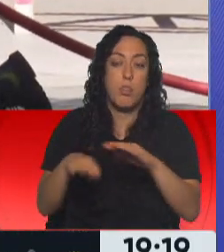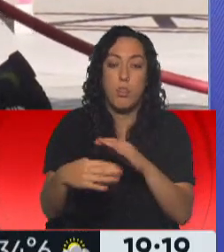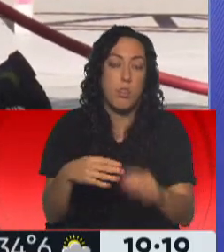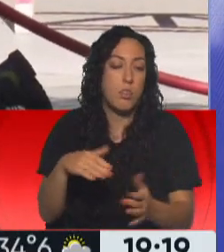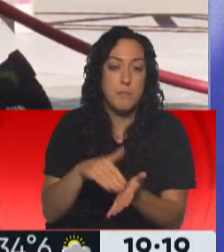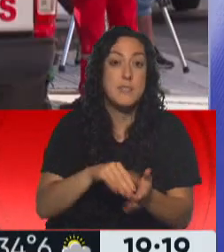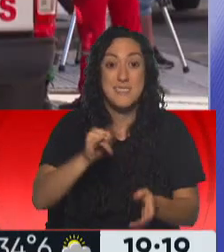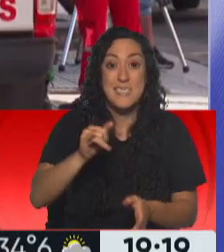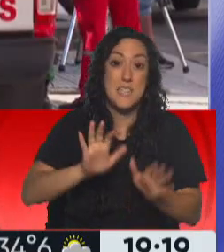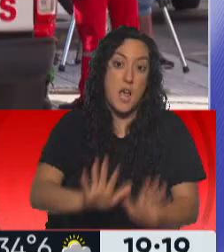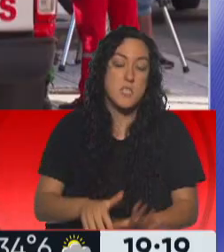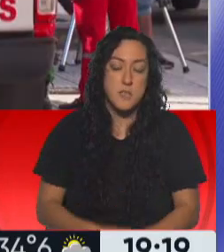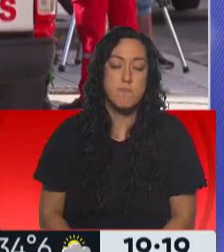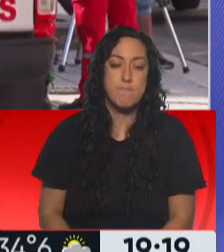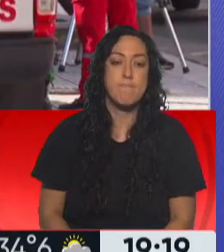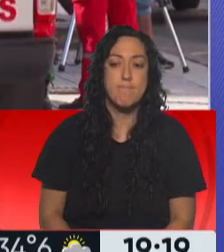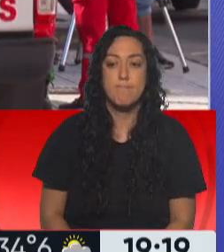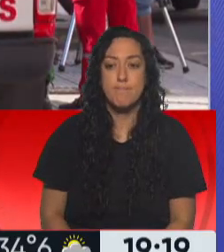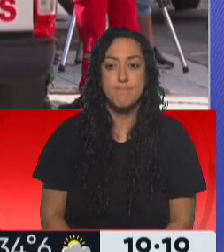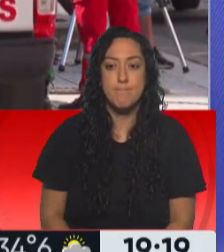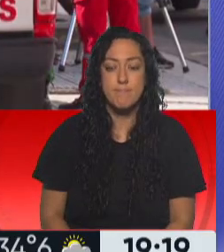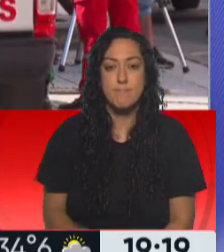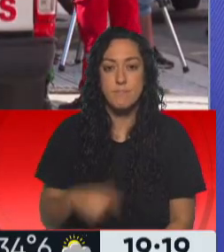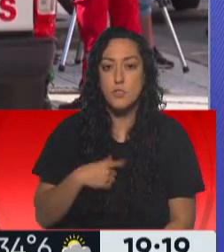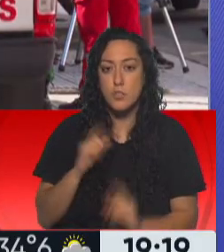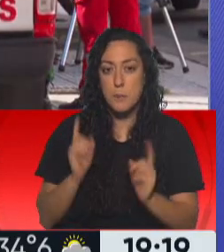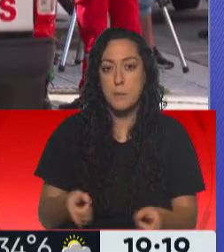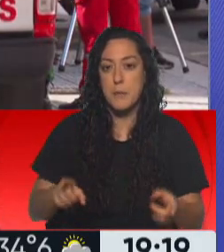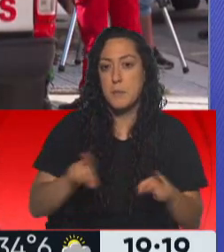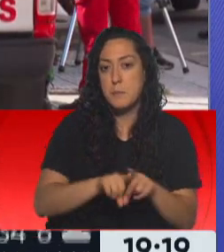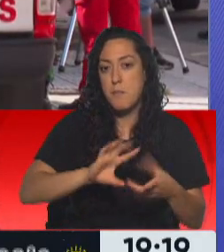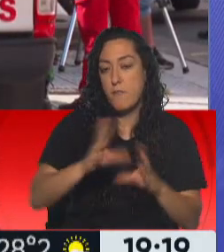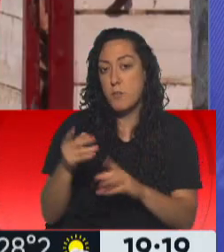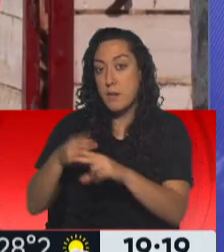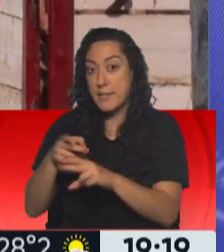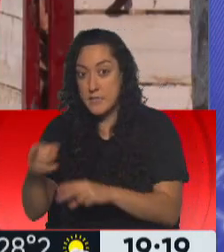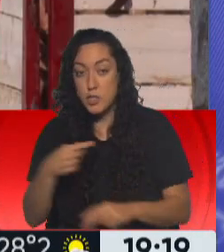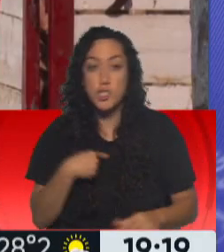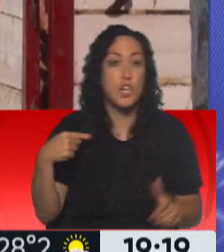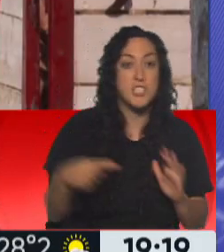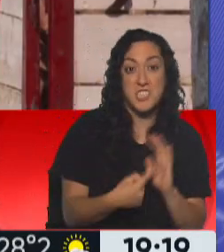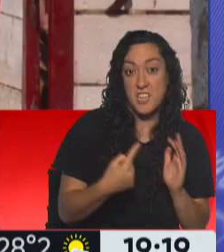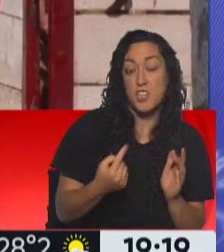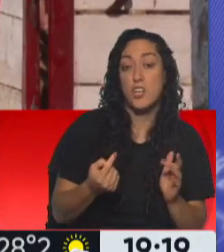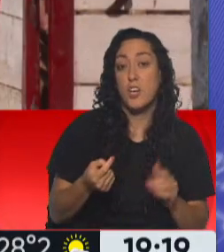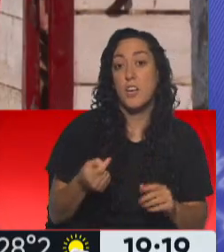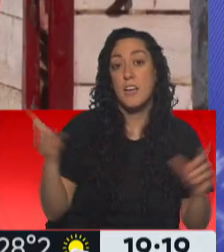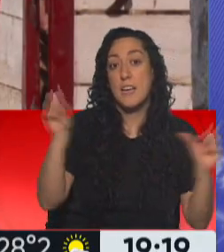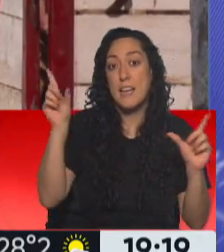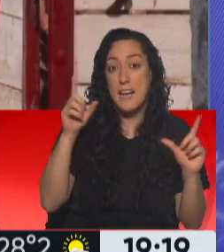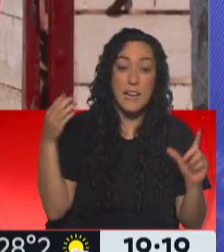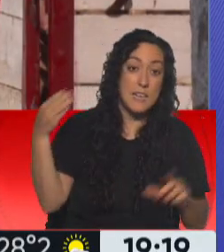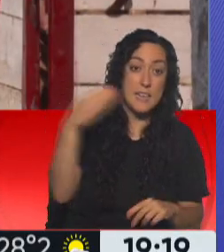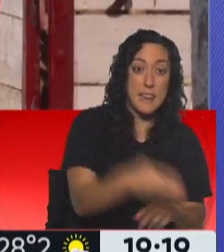Sí, es así, es que me pasó, como te pasó a vos en Retiro, me pasó a mí en el centro. Yo tenía que ir para el canal desde